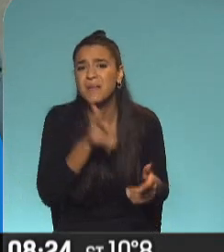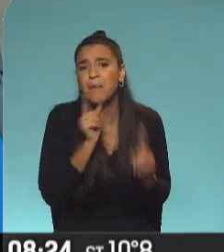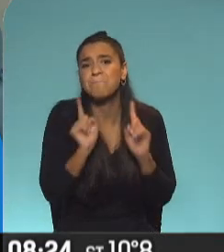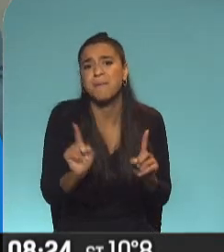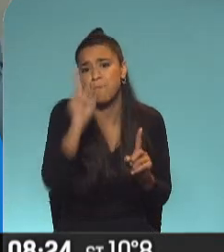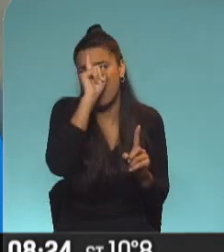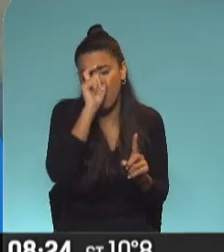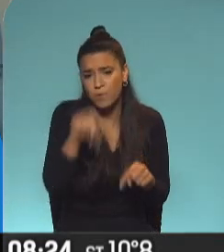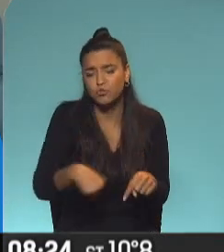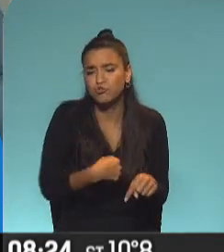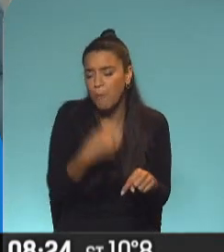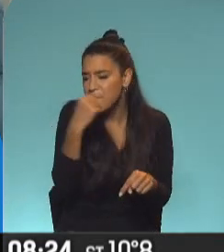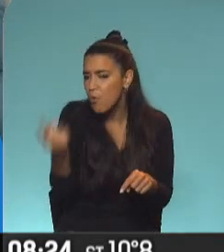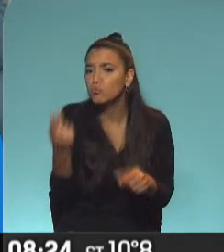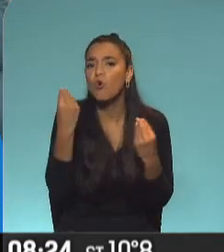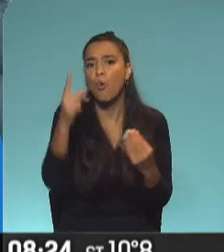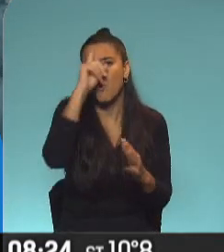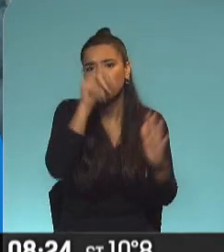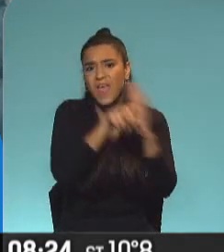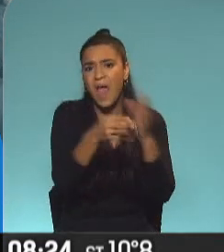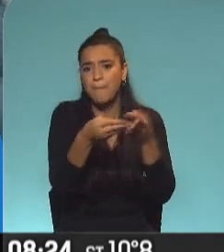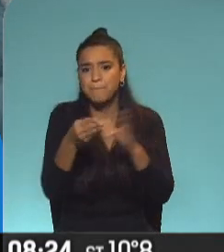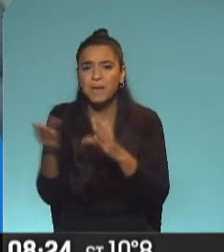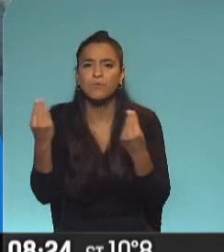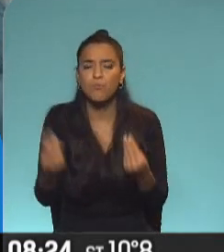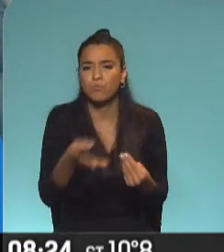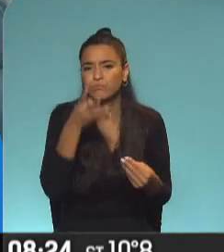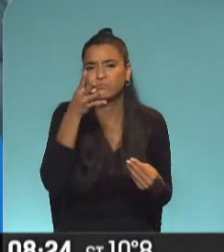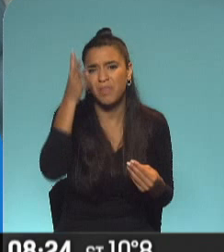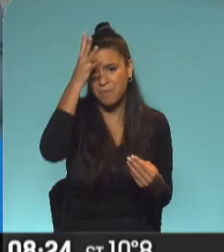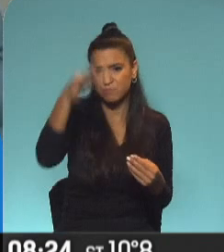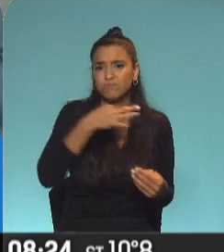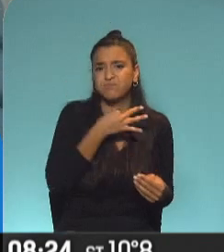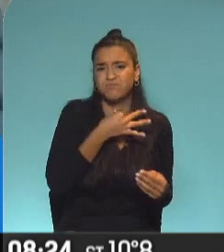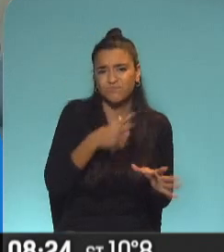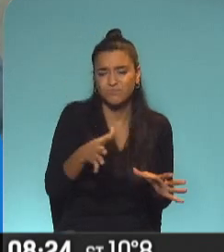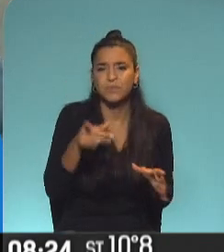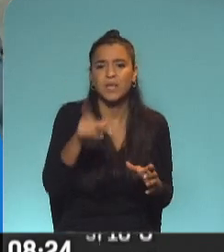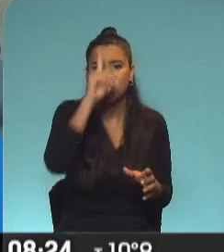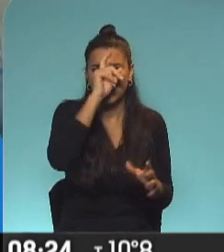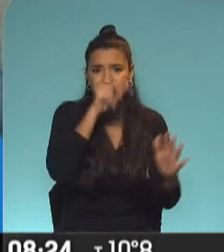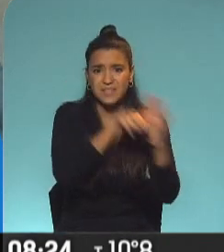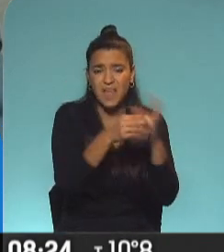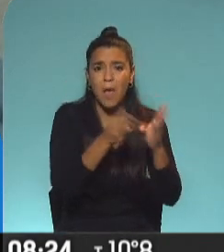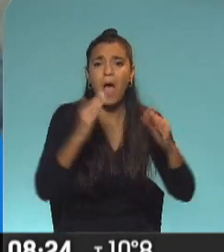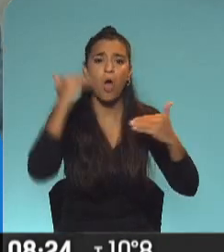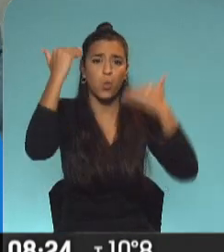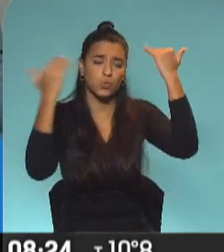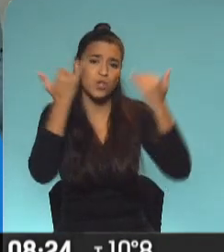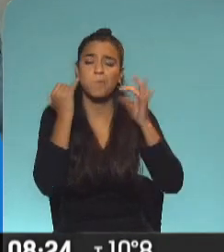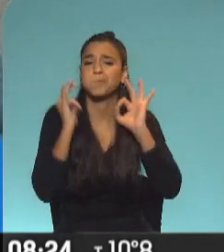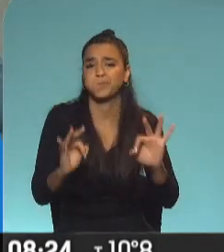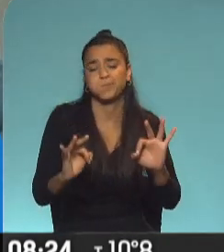problema pero te pregunto cómo está la terapia intensiva acá me dijiste que estaban desbordados esto es así la terapia de kobe adulto está